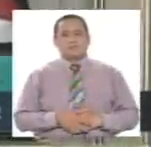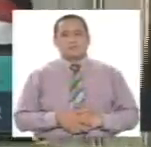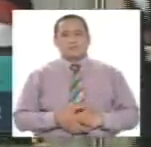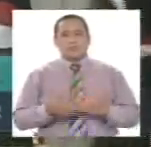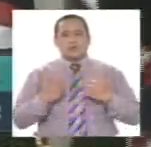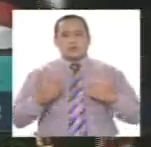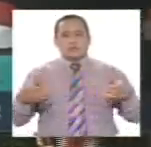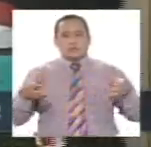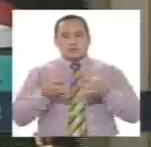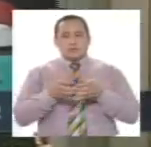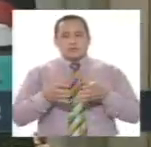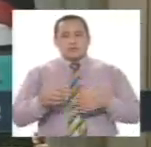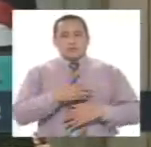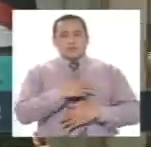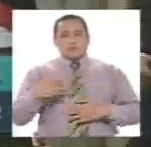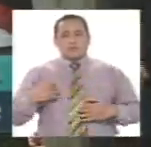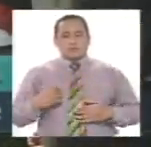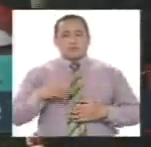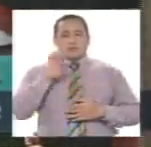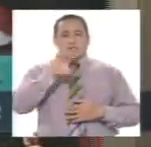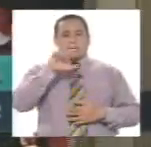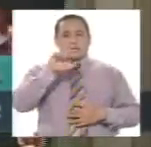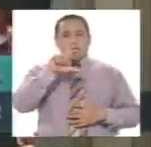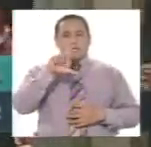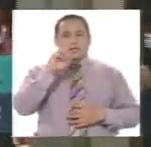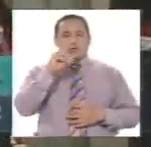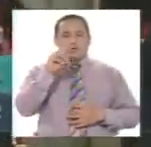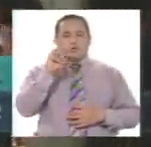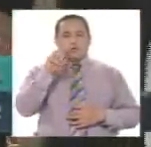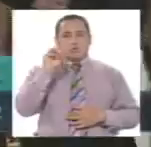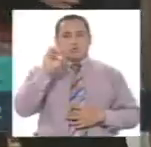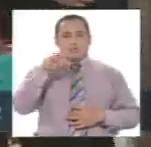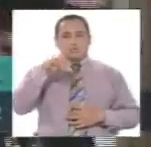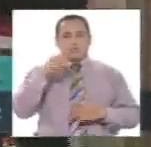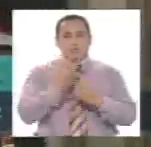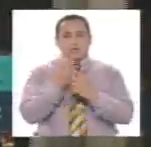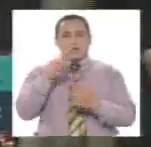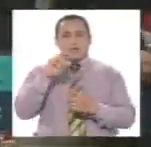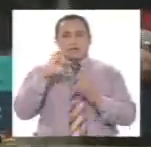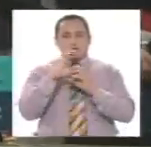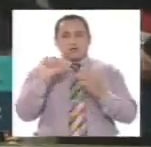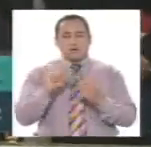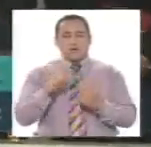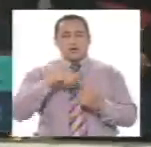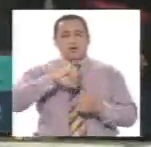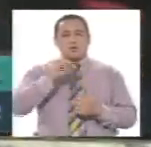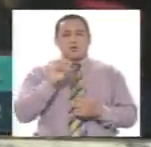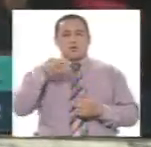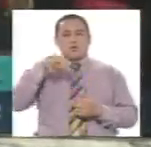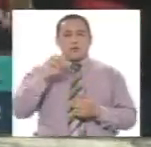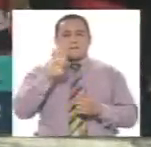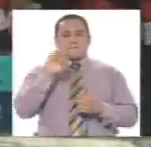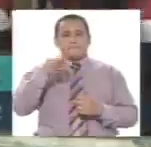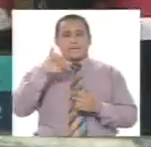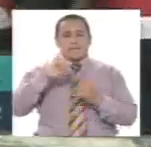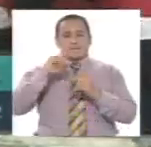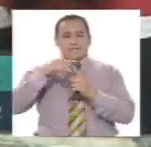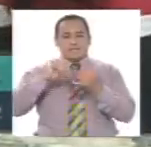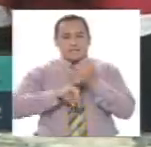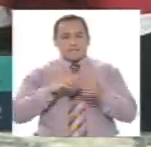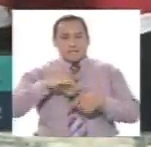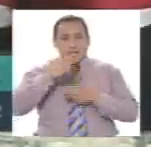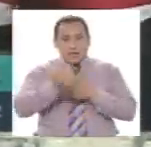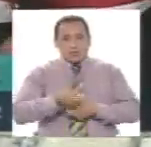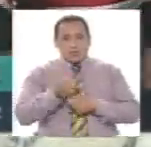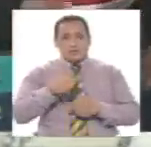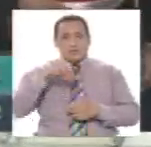forma parte del gabinete ahora Eleodoro Mayorga, Juan Manuel Benítez Ramos en Agricultura,